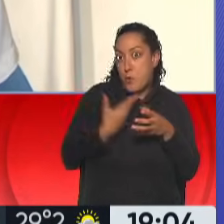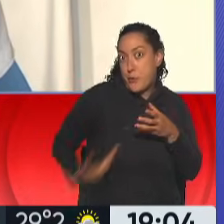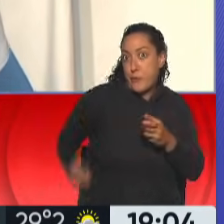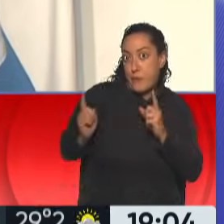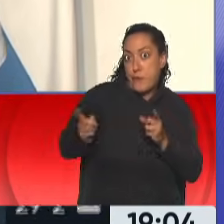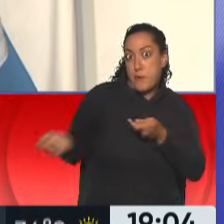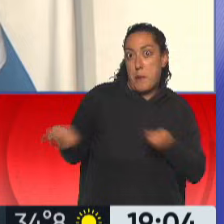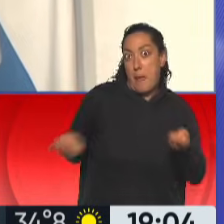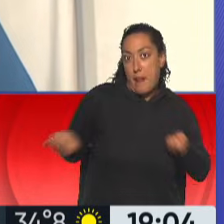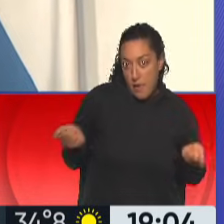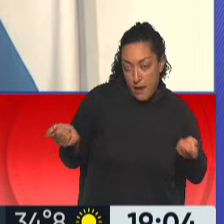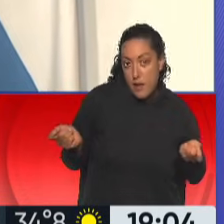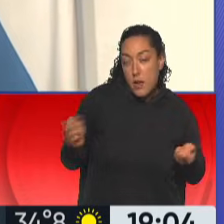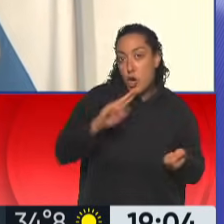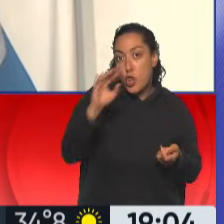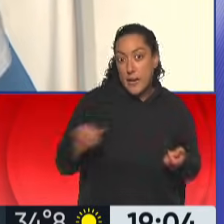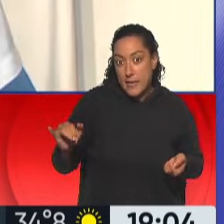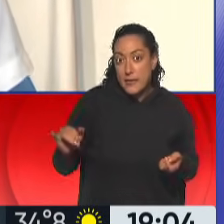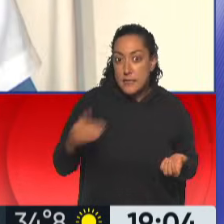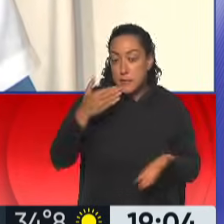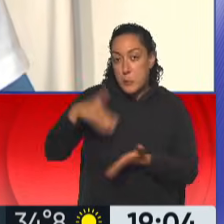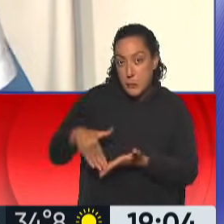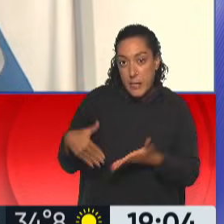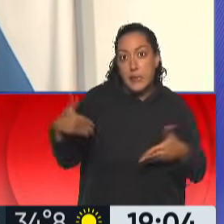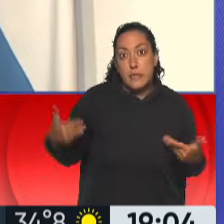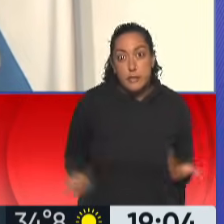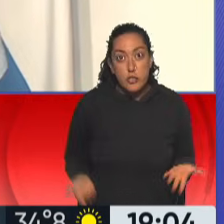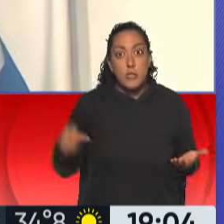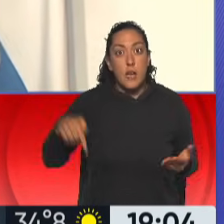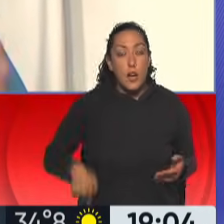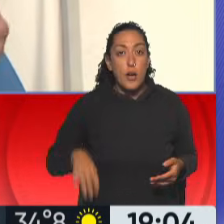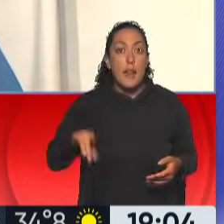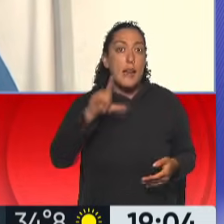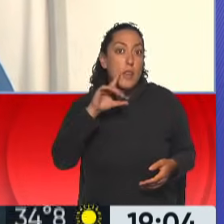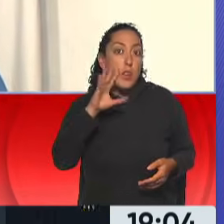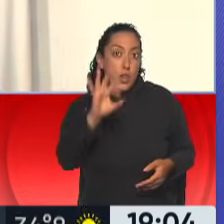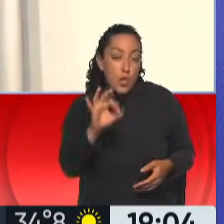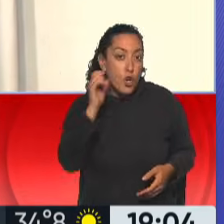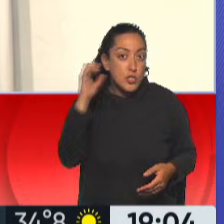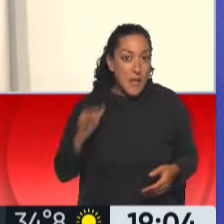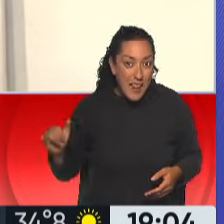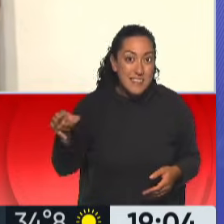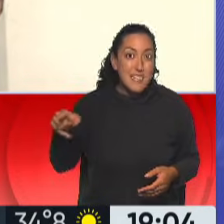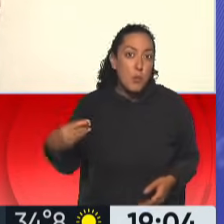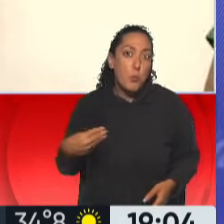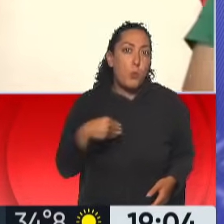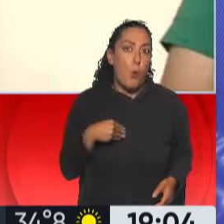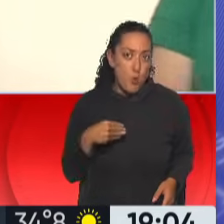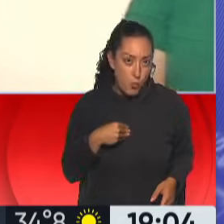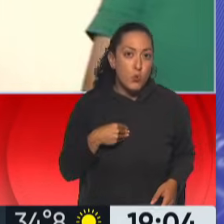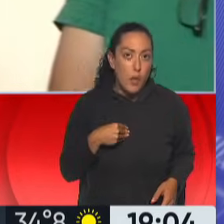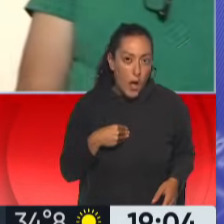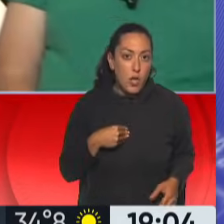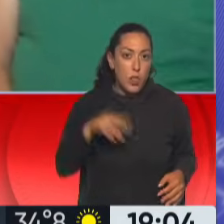este momento por Delcy Rodríguez. Por eso estamos con Lidio González, que es voluntario de este centro, de esta organización, la Alianza